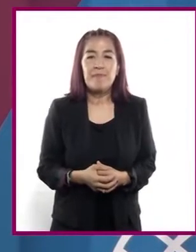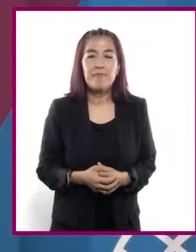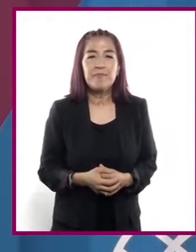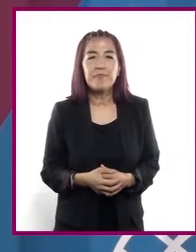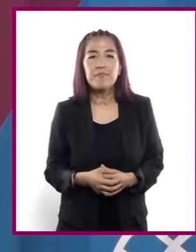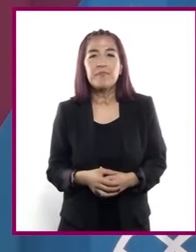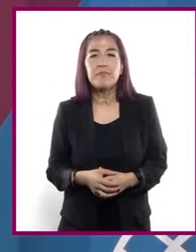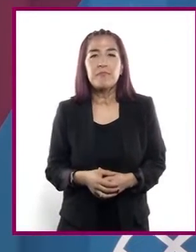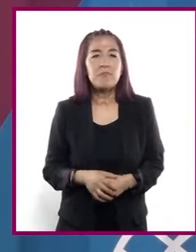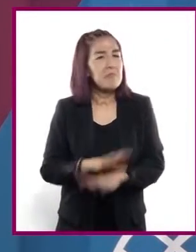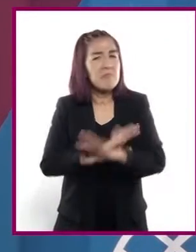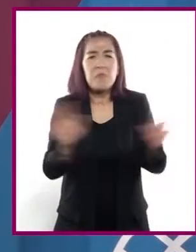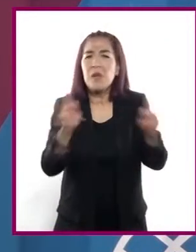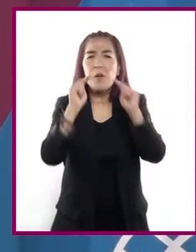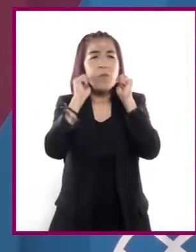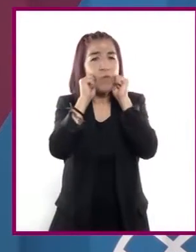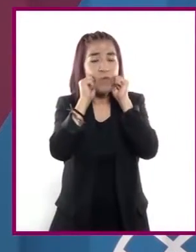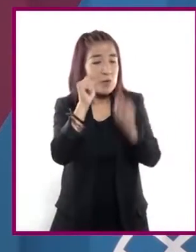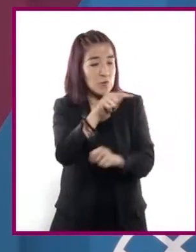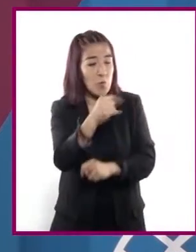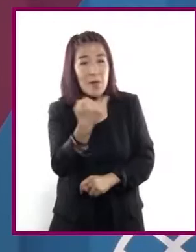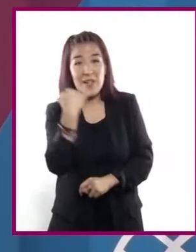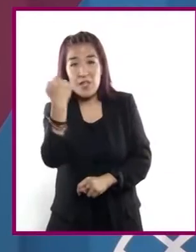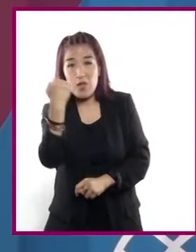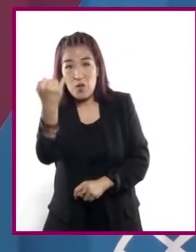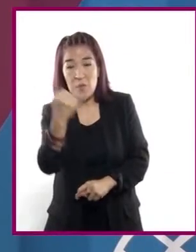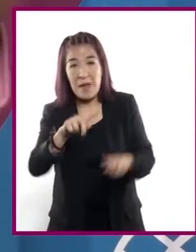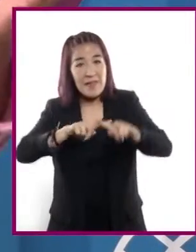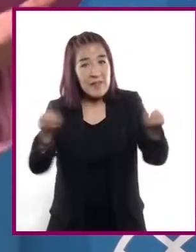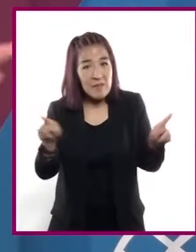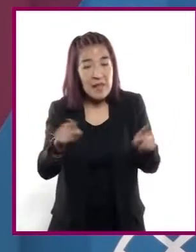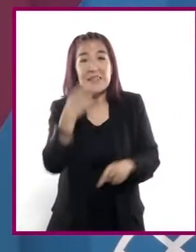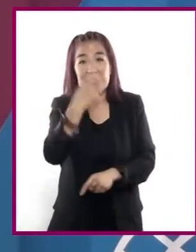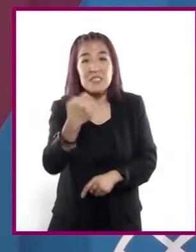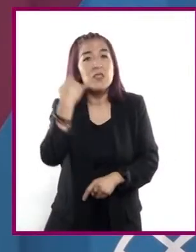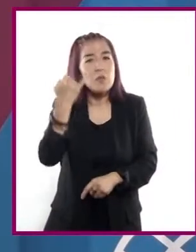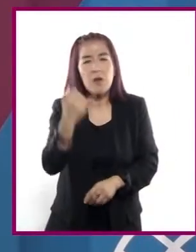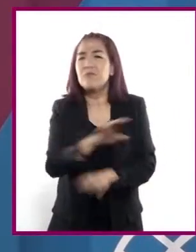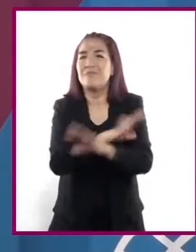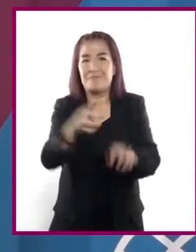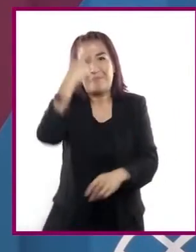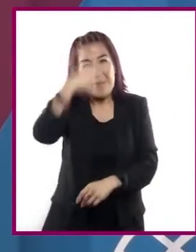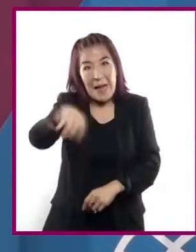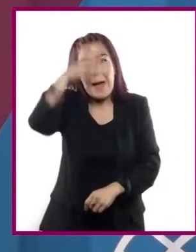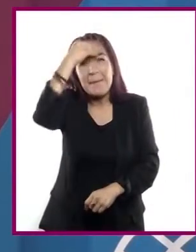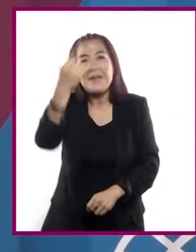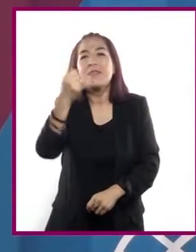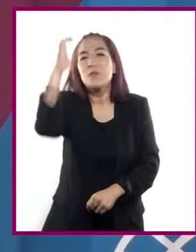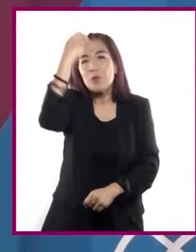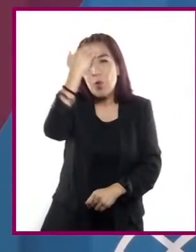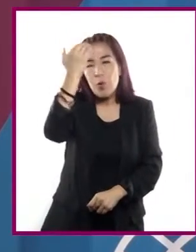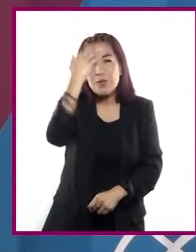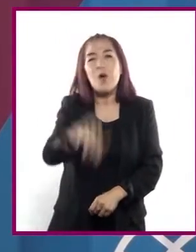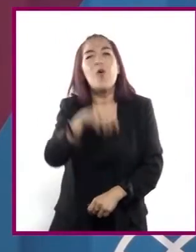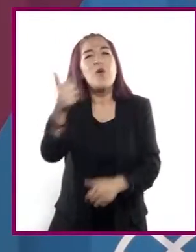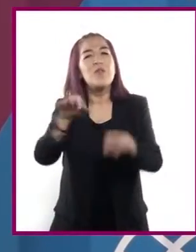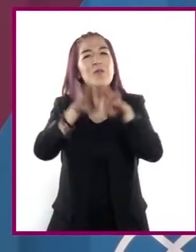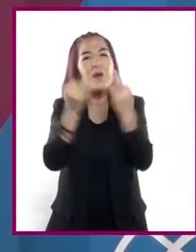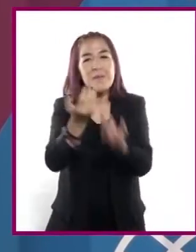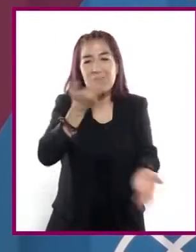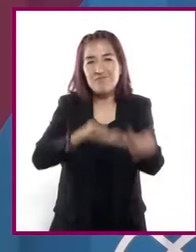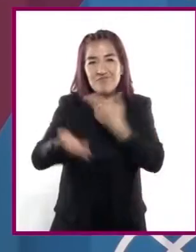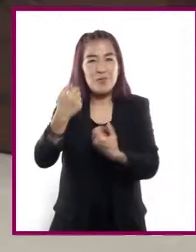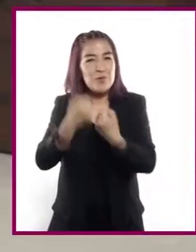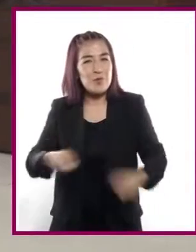Aún con un idioma diferente, esta diversidad es una oportunidad de conocer y aprender otras formas de